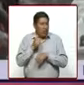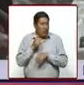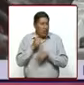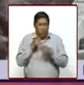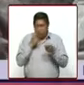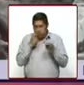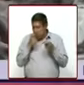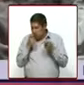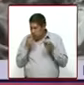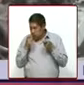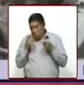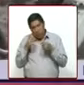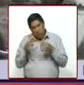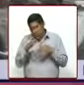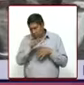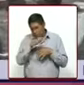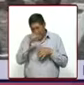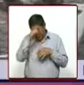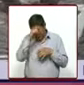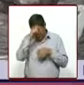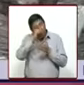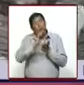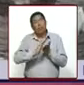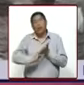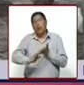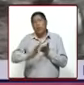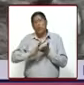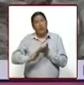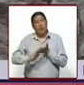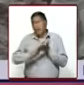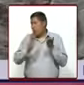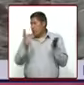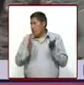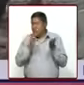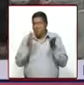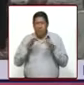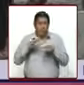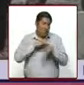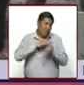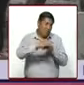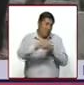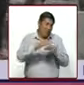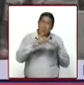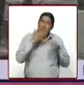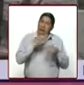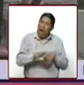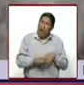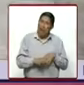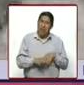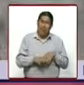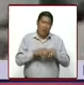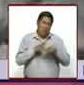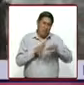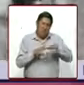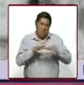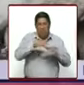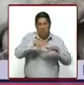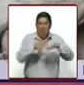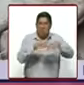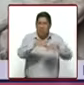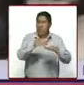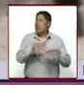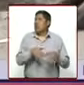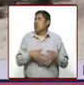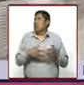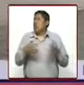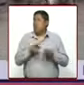el seguimiento de la... Pido disculpas, las aceras estaban un desastre. Las aceras, como estaban,